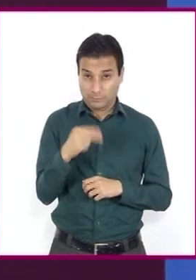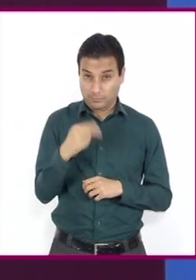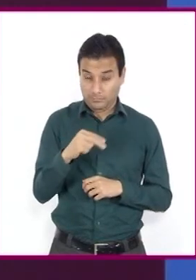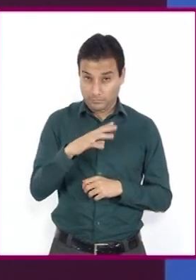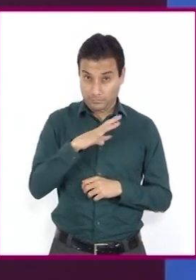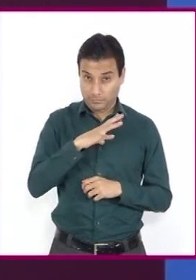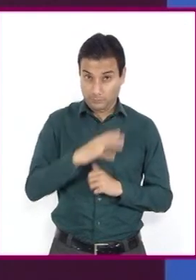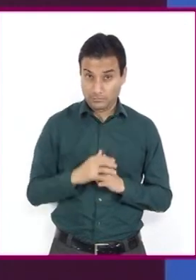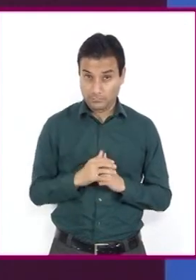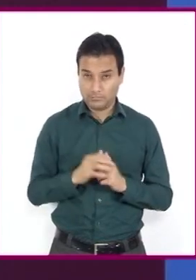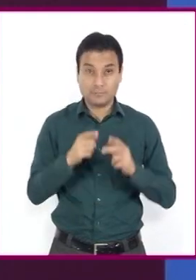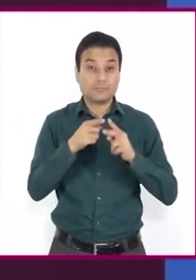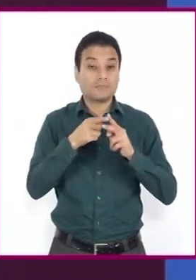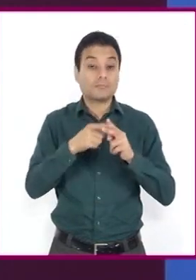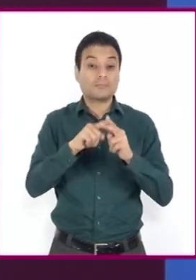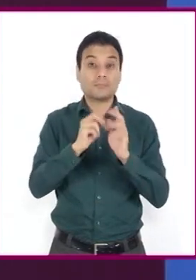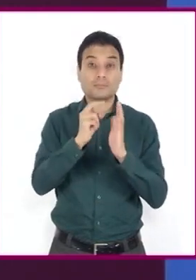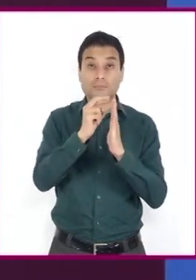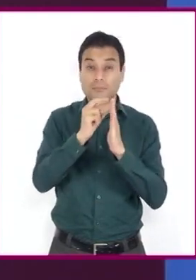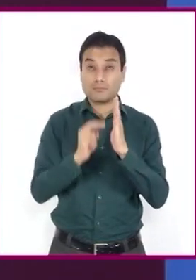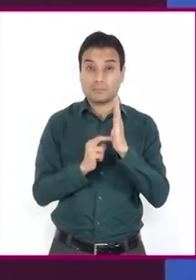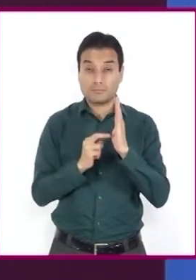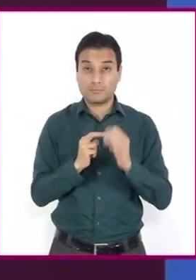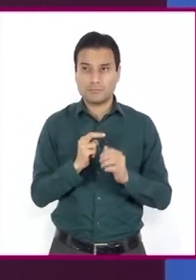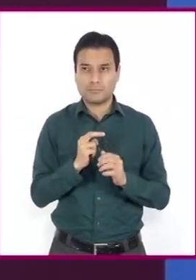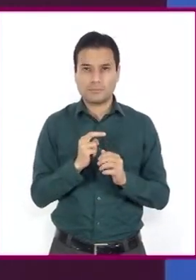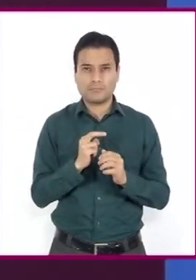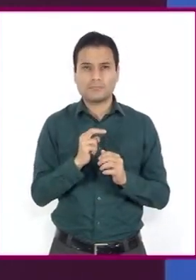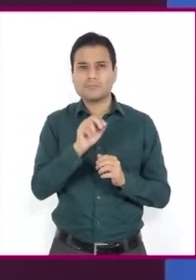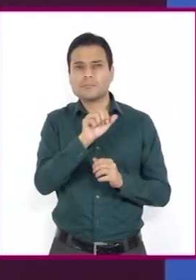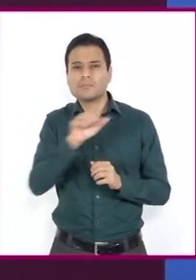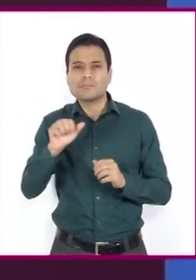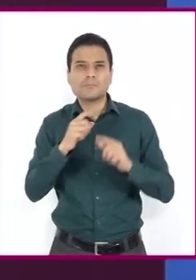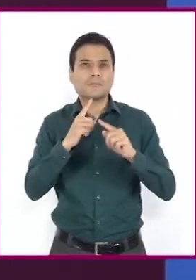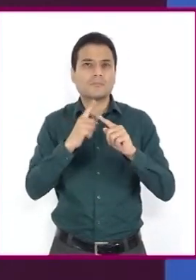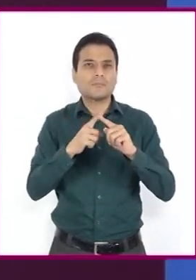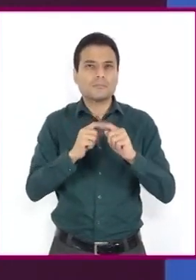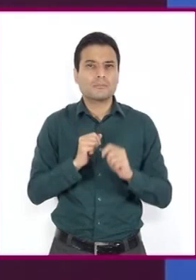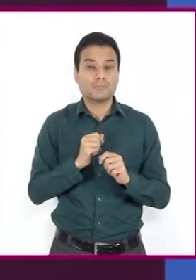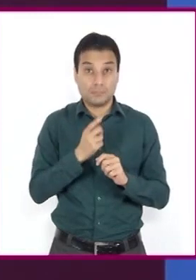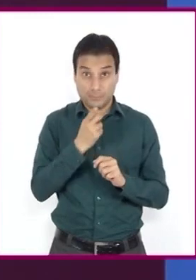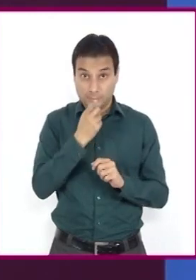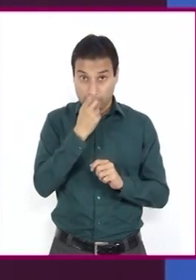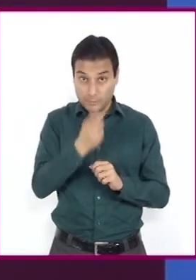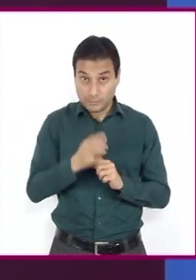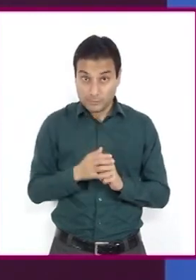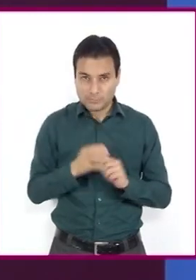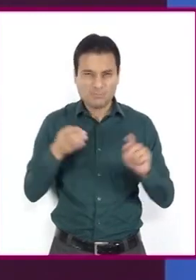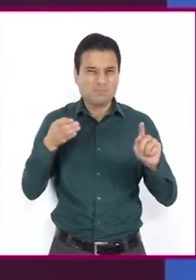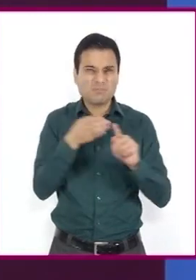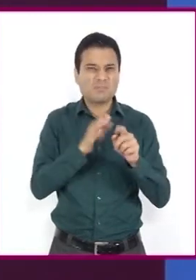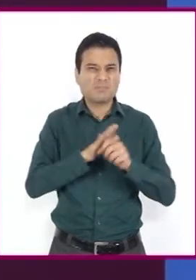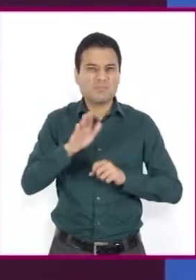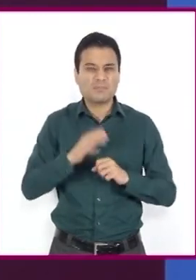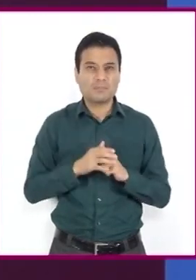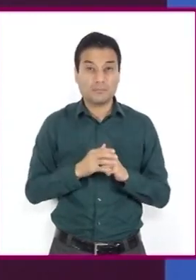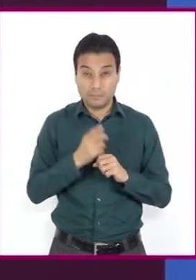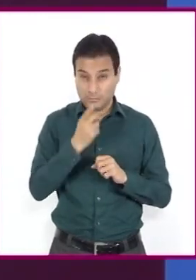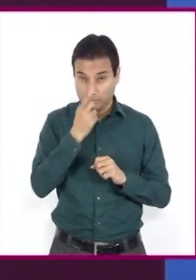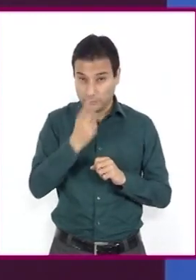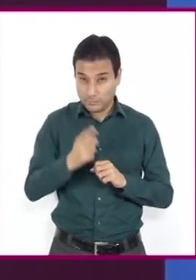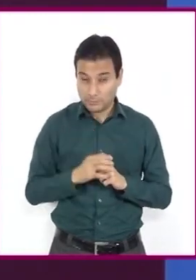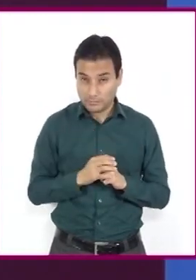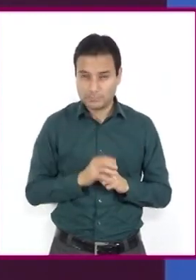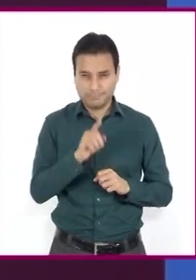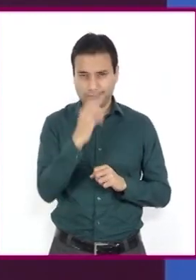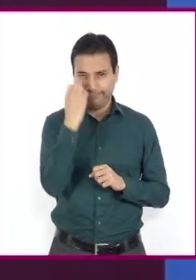Identifiquen si al inicio del reglamento se observa a quién está dirigido y cómo se establece su propósito para regular la vida escolar. Revisen